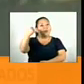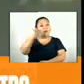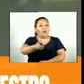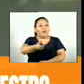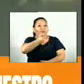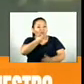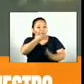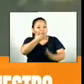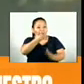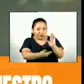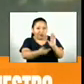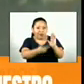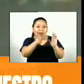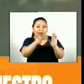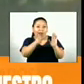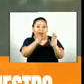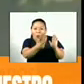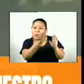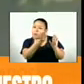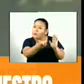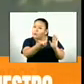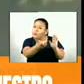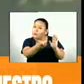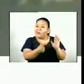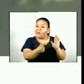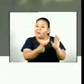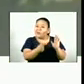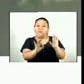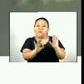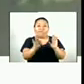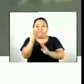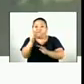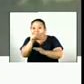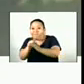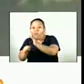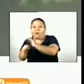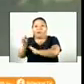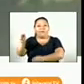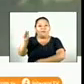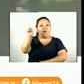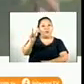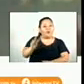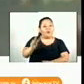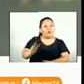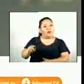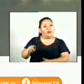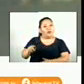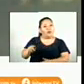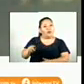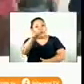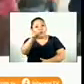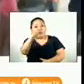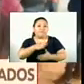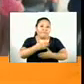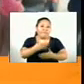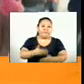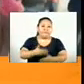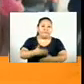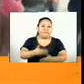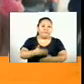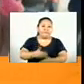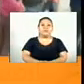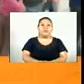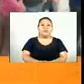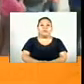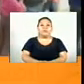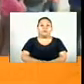informe que reconozcamos a estos millones de personas que huyen de esas condiciones en Venezuela y la generosidad de los países vecinos de acuerdo con Triggs